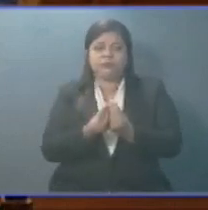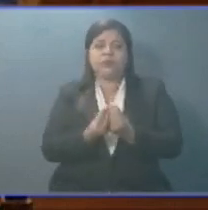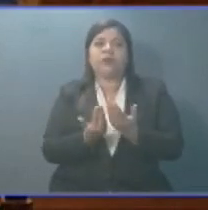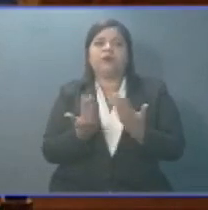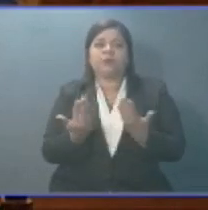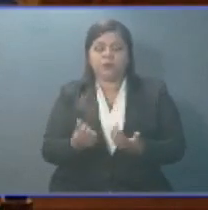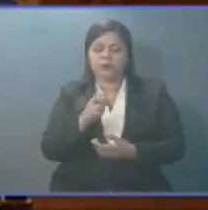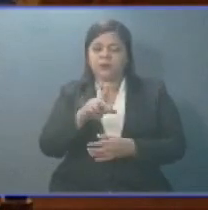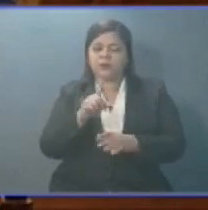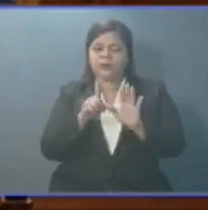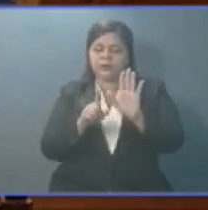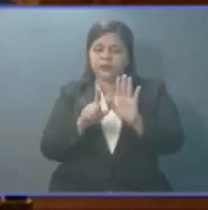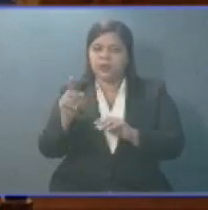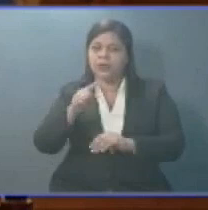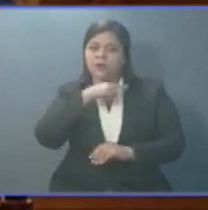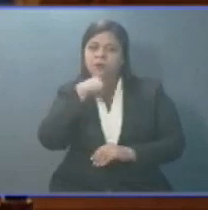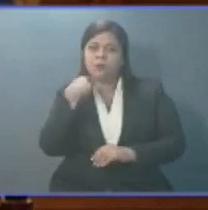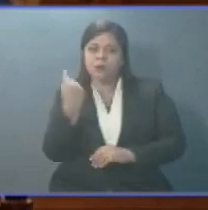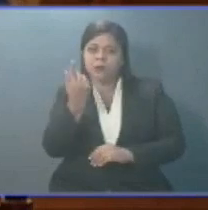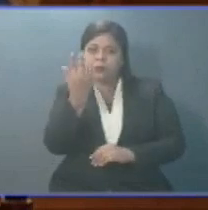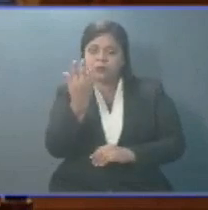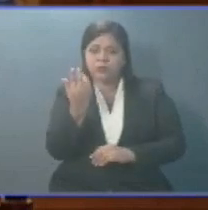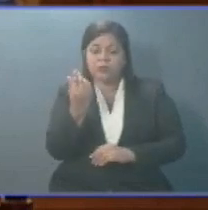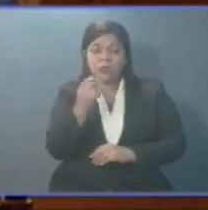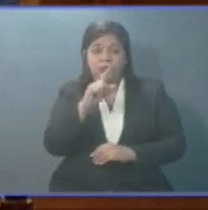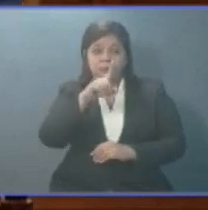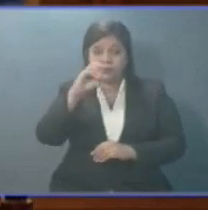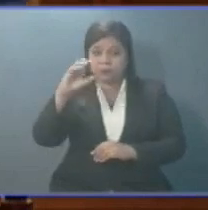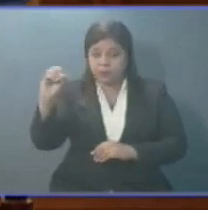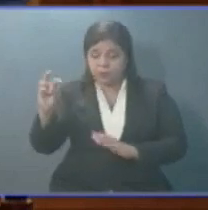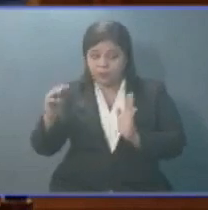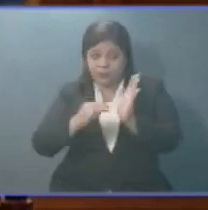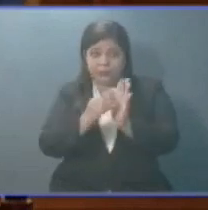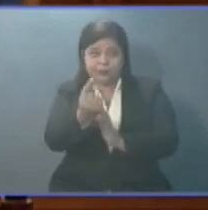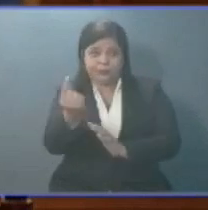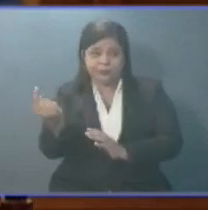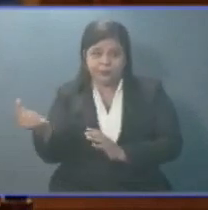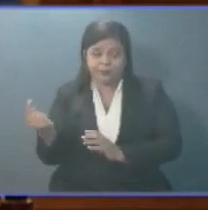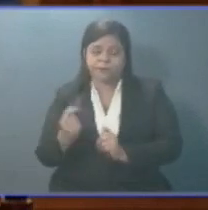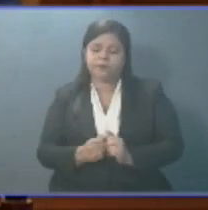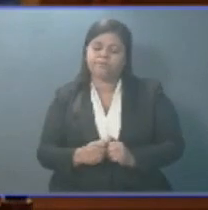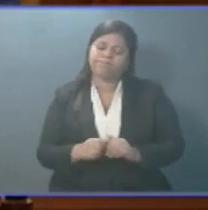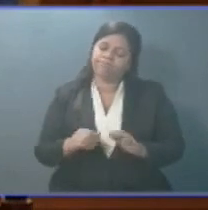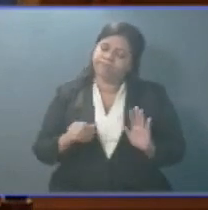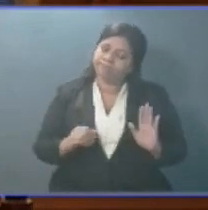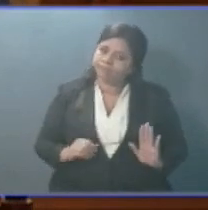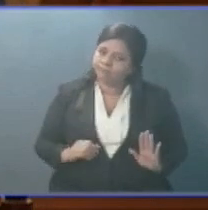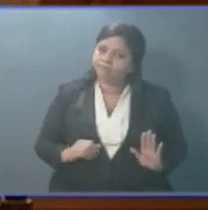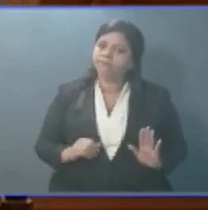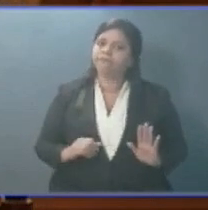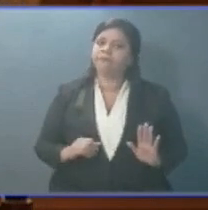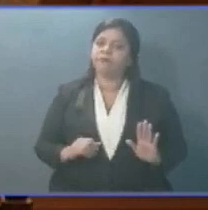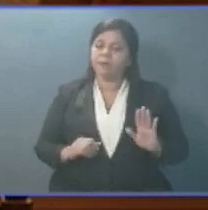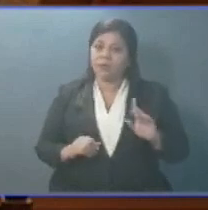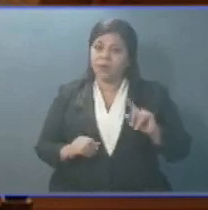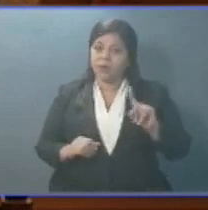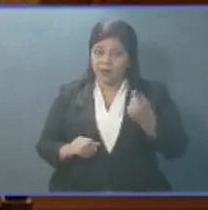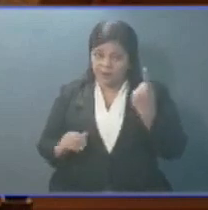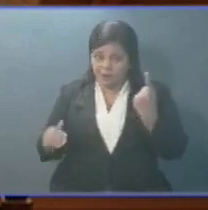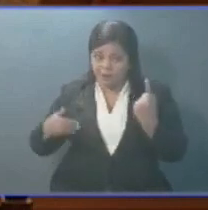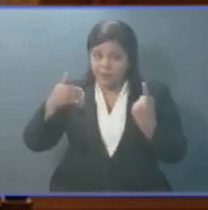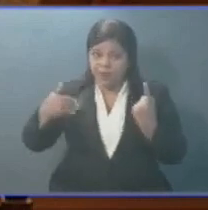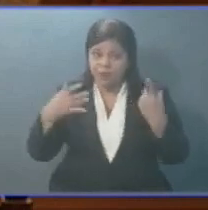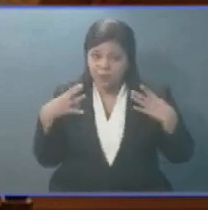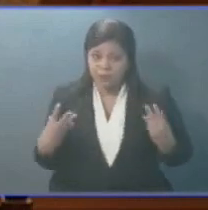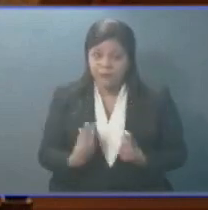de 36 homicidios por cada 100.000 habitantes sin embargo al cumplir el primer año de gobierno